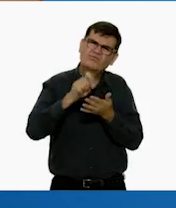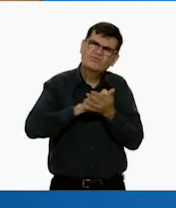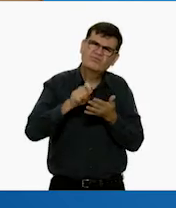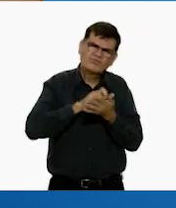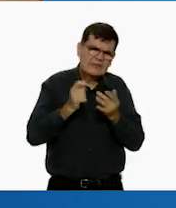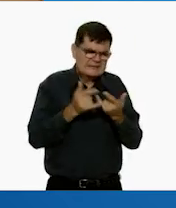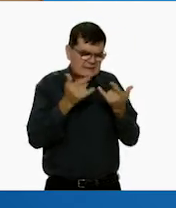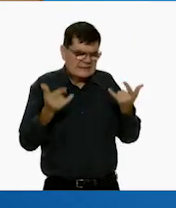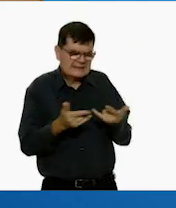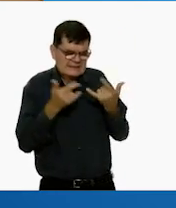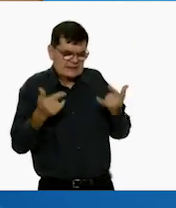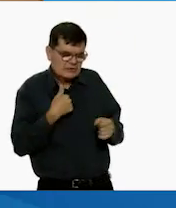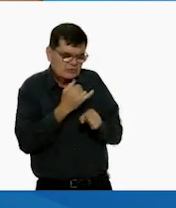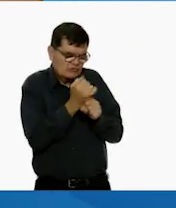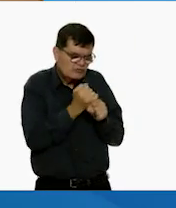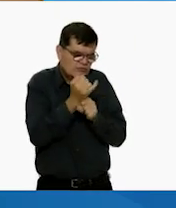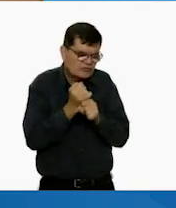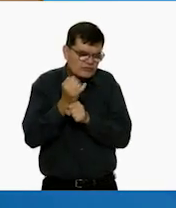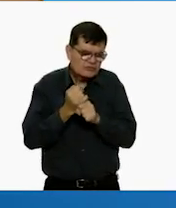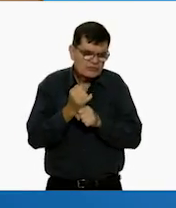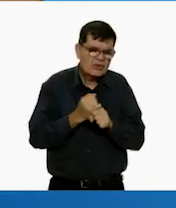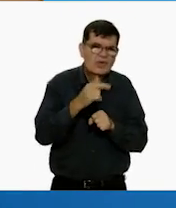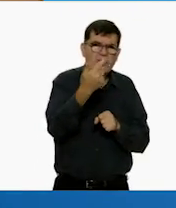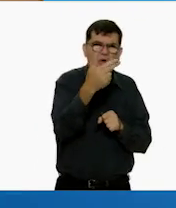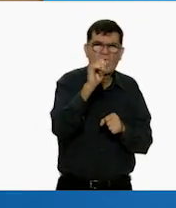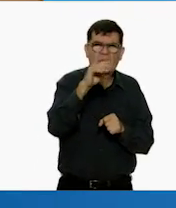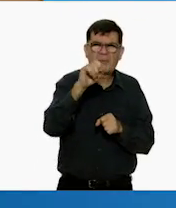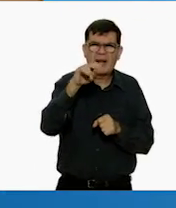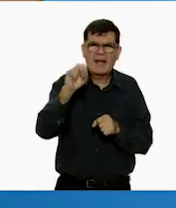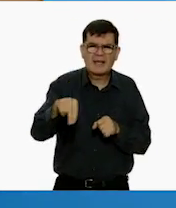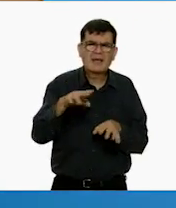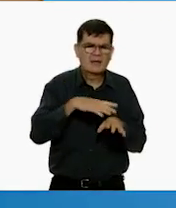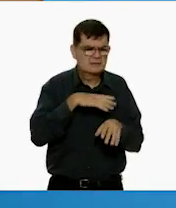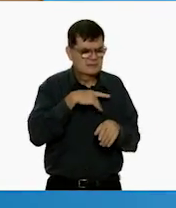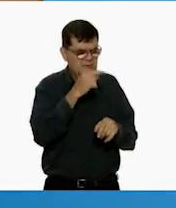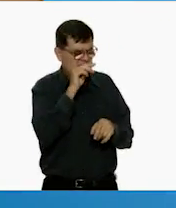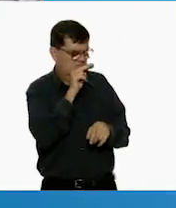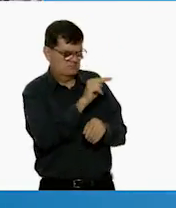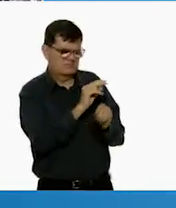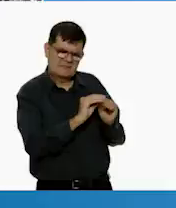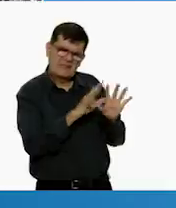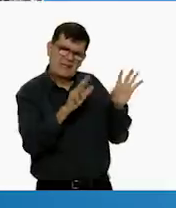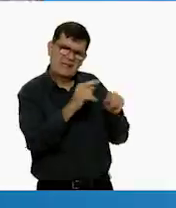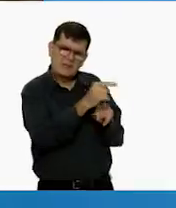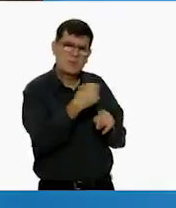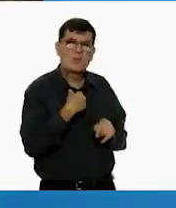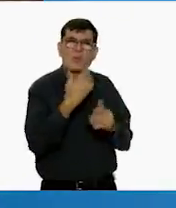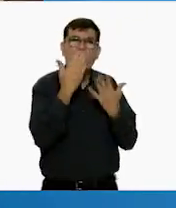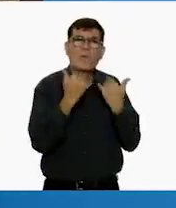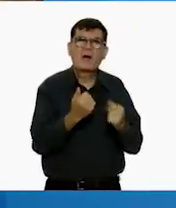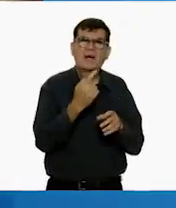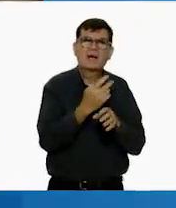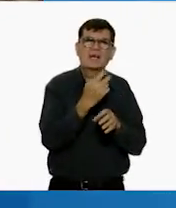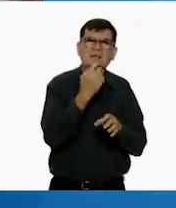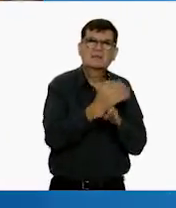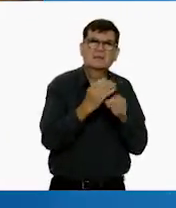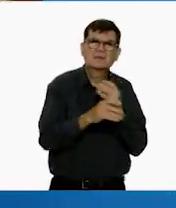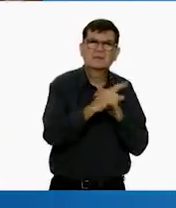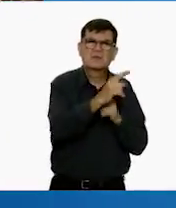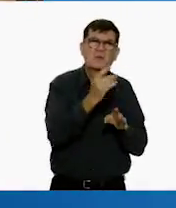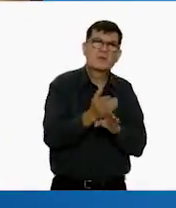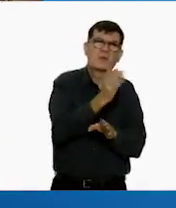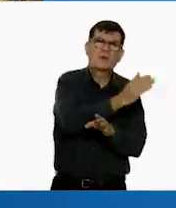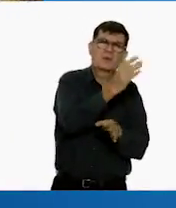ahí me remito a una afirmación de Gorman que a mí me parece especialmente lúcida, nosotros no tenemos la función de juzgar el